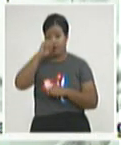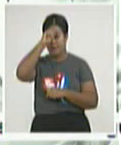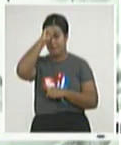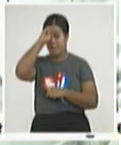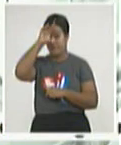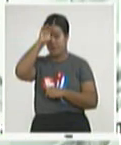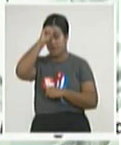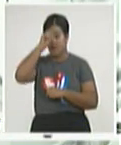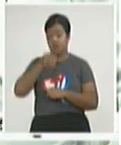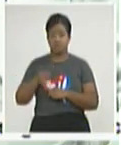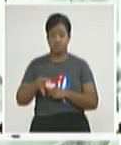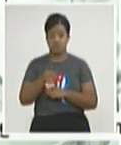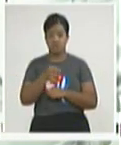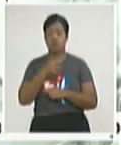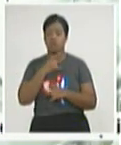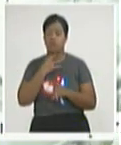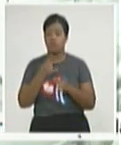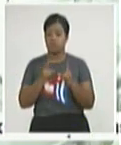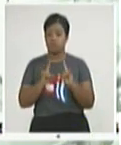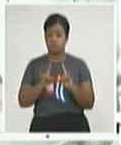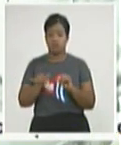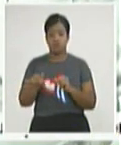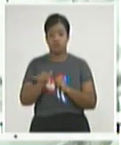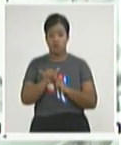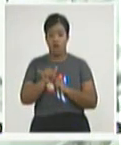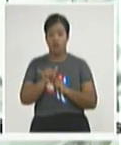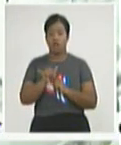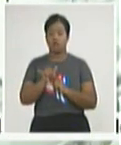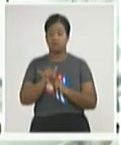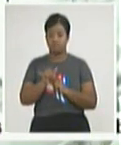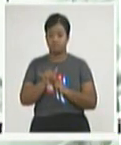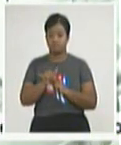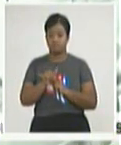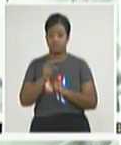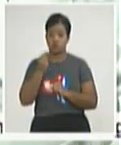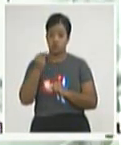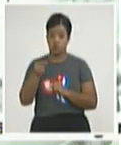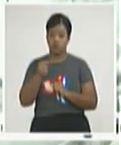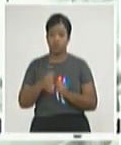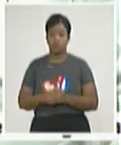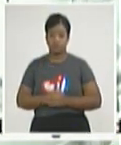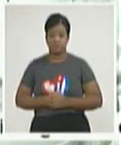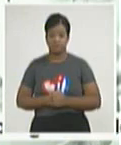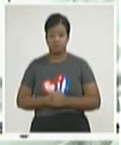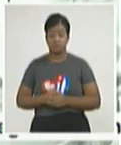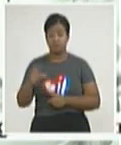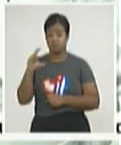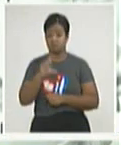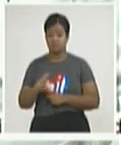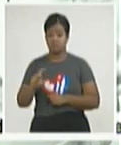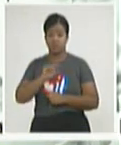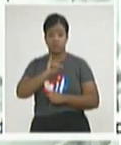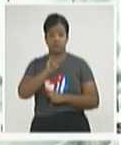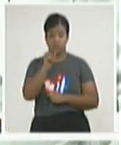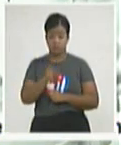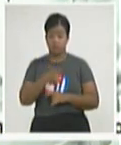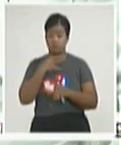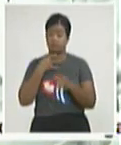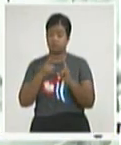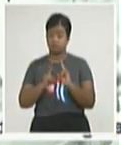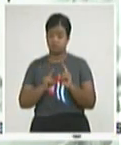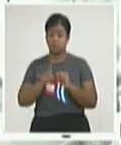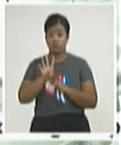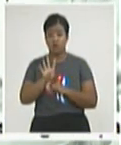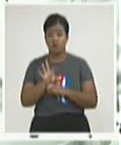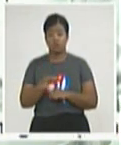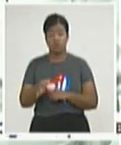de Minas de Matahambre y Los Palacios, 1 de cada uno. En Camagüey fallecen 6 personas, 4 de